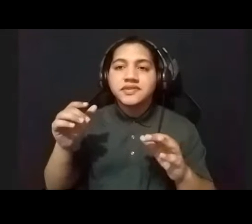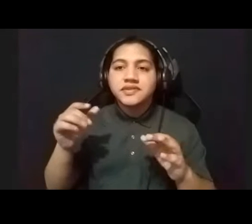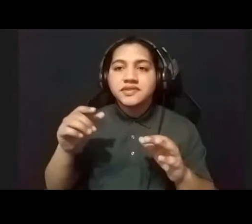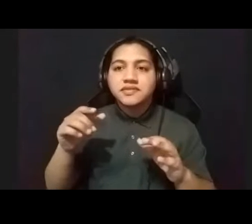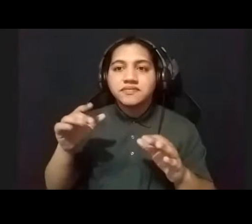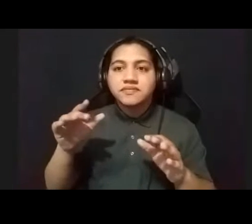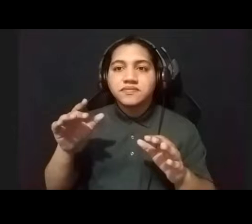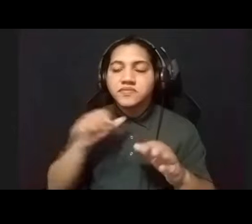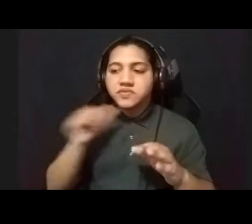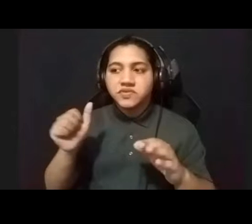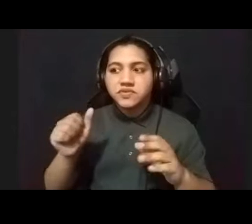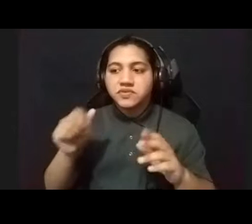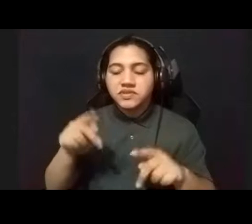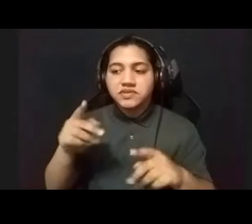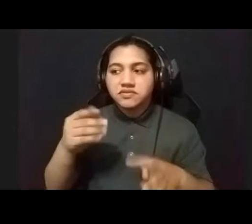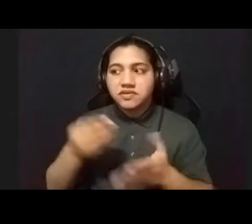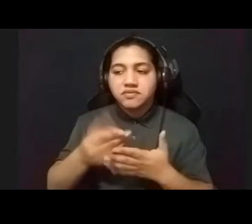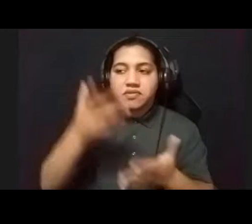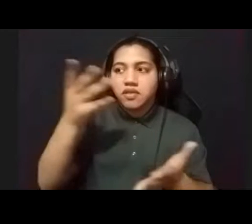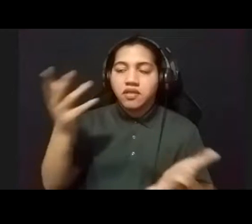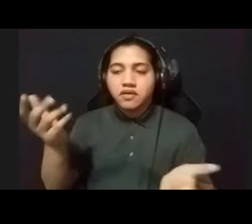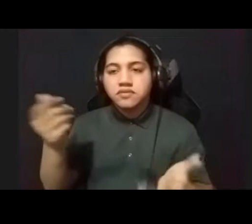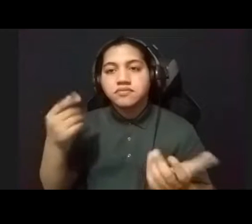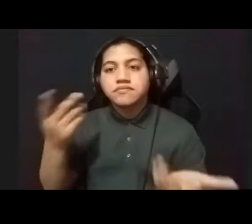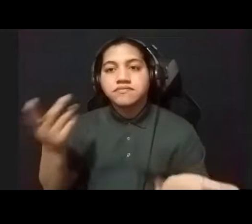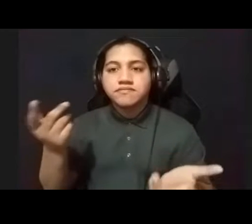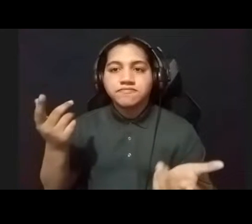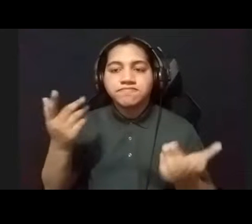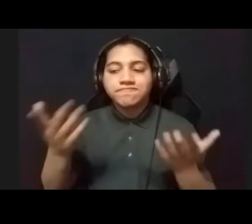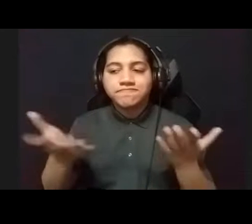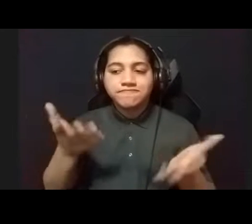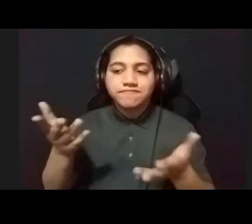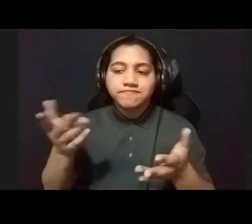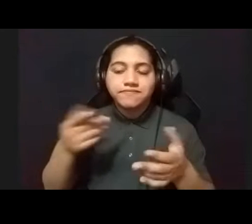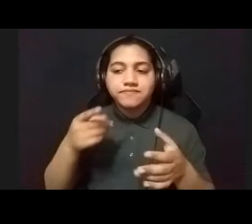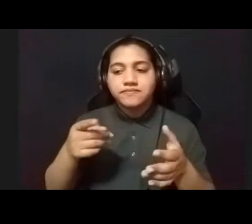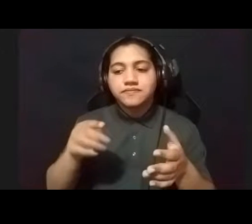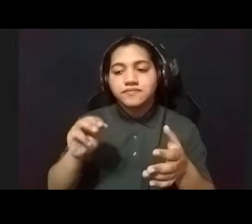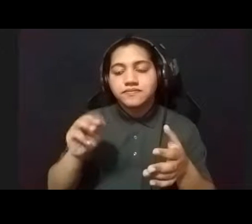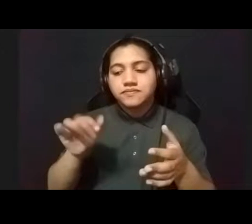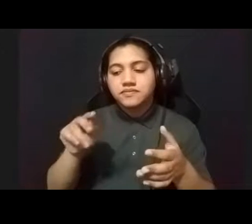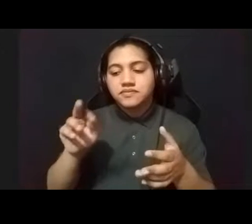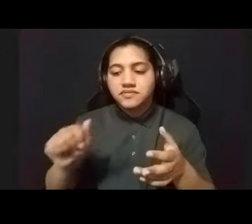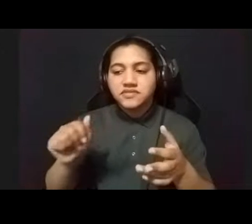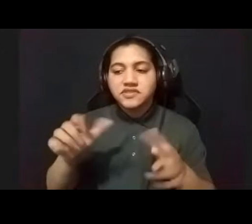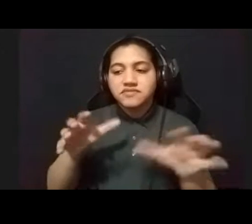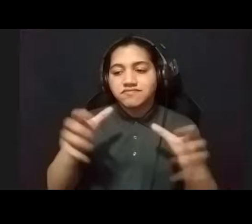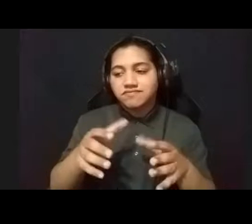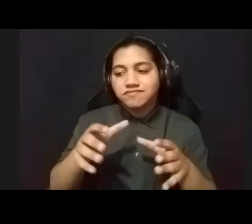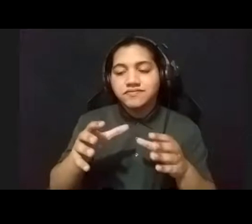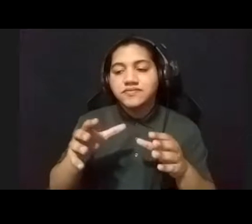no es una persona que tiene mucho dinero. Por lo tanto, podemos establecer, bueno, Martina pertenece a una clase social en